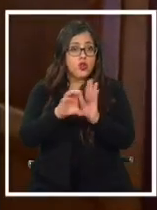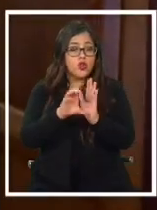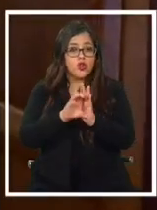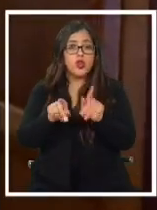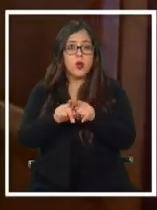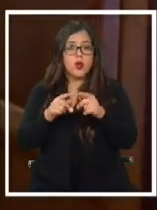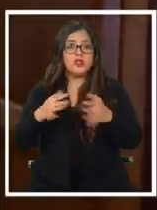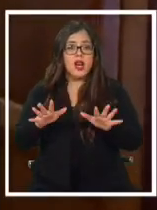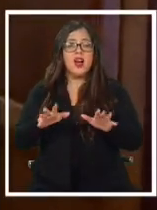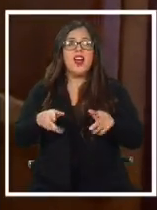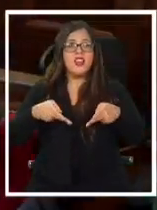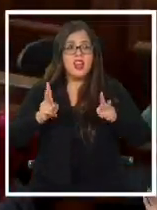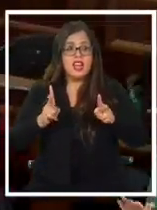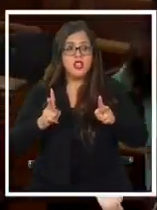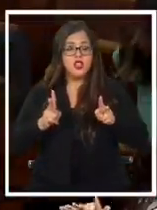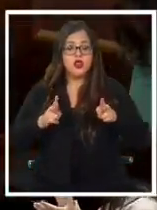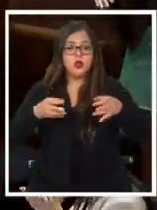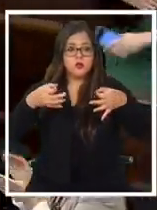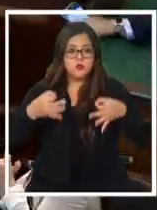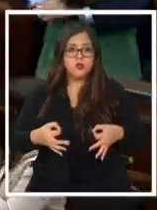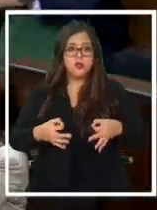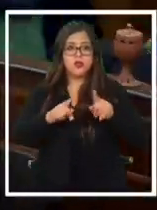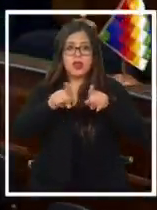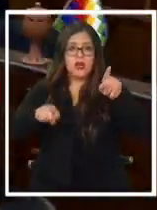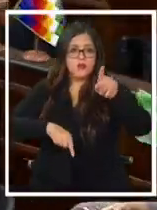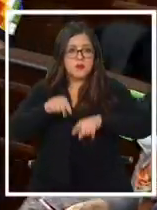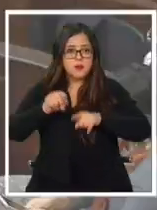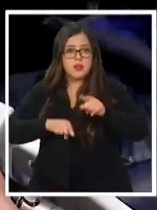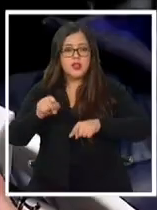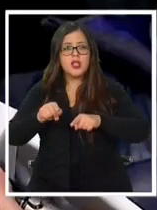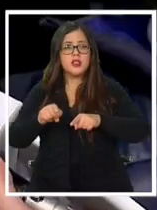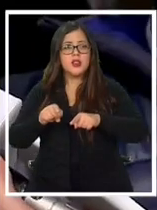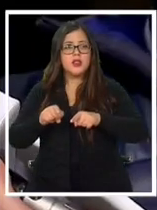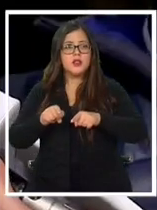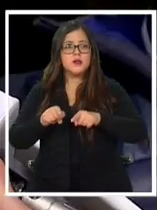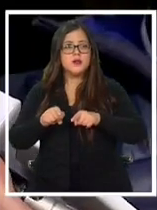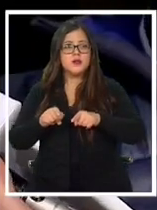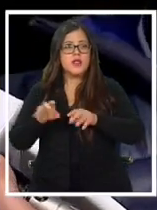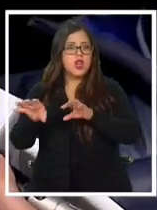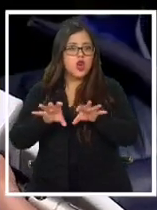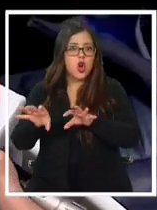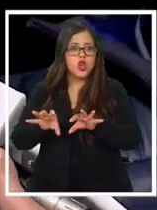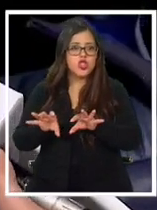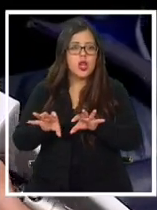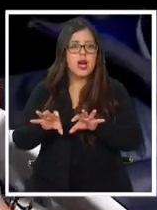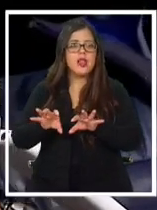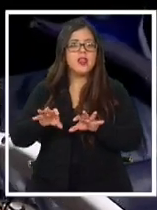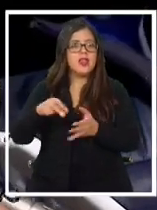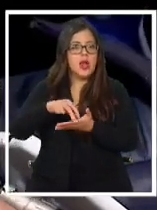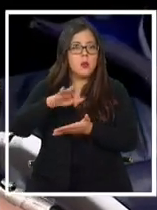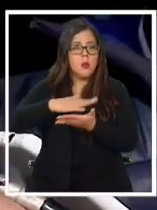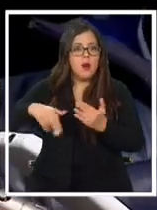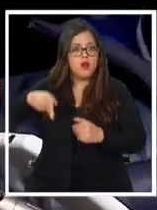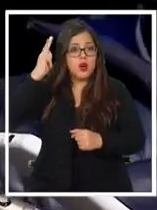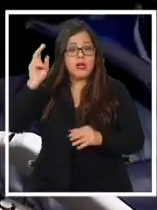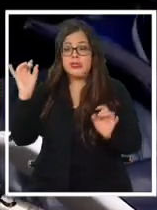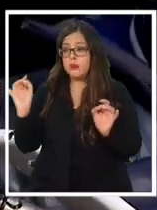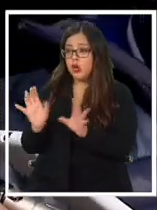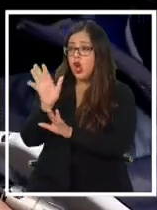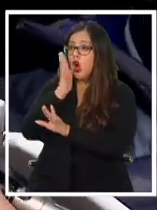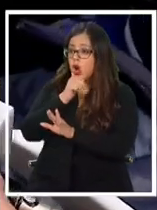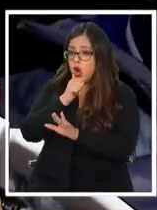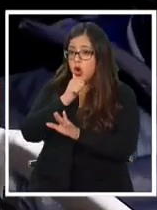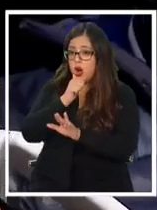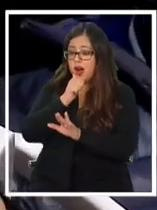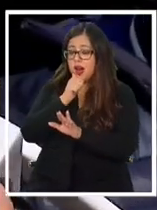tierras, territorios y recursos de los pueblos indígenas. Si no se hubiese aprobado, hubiera sido, no hubiéramos